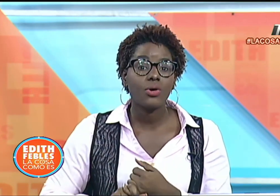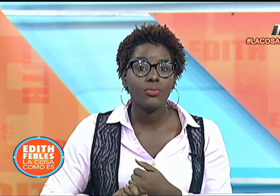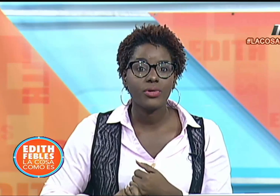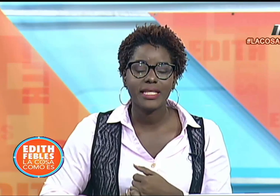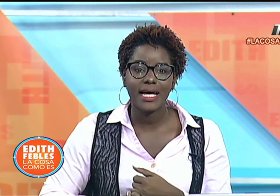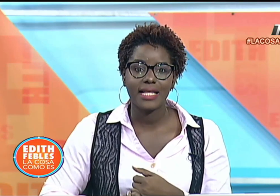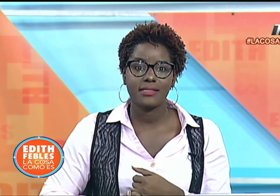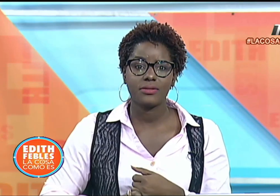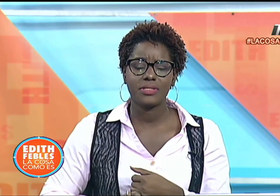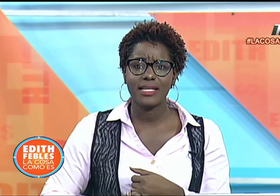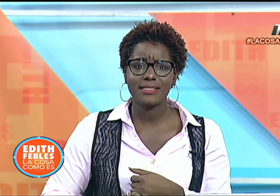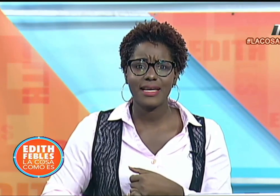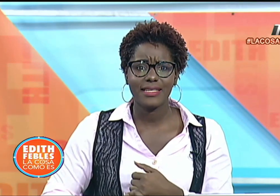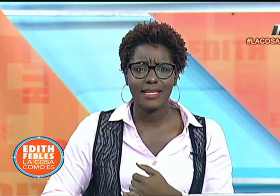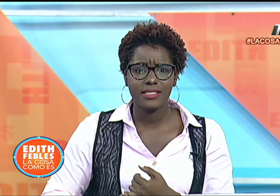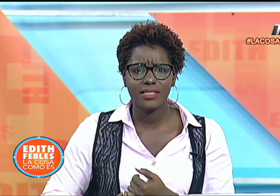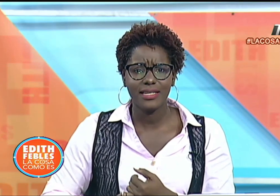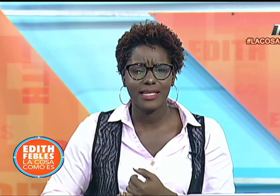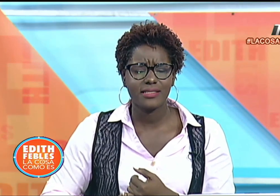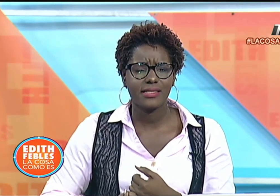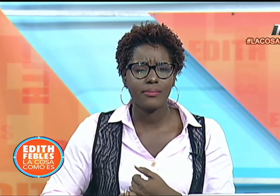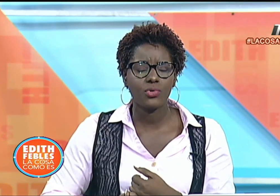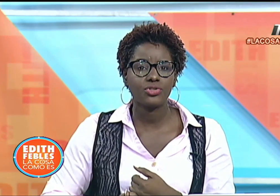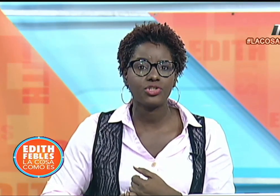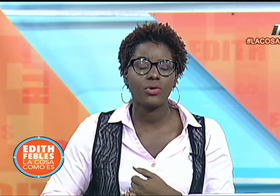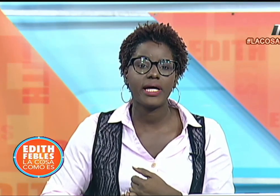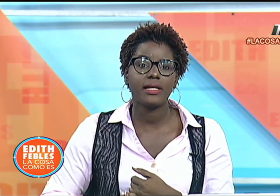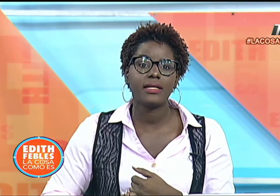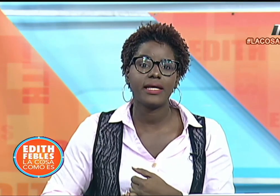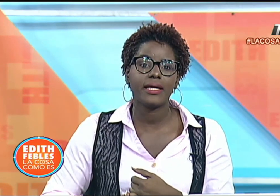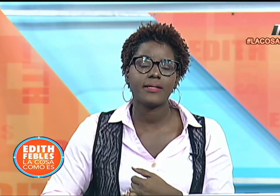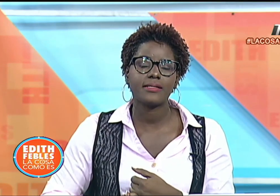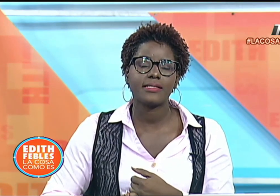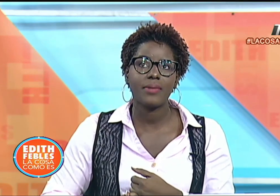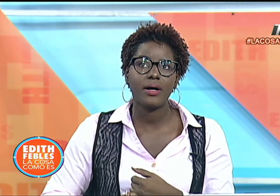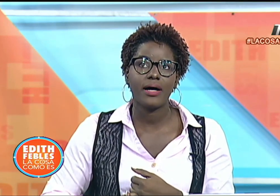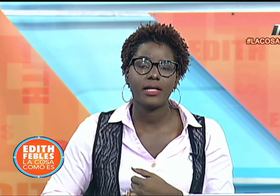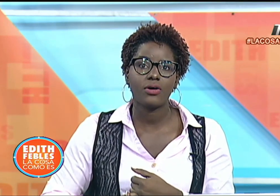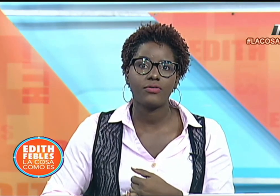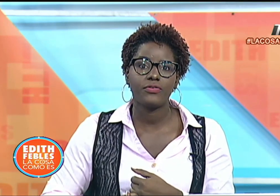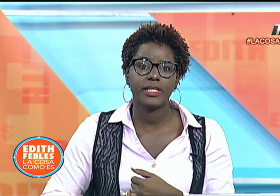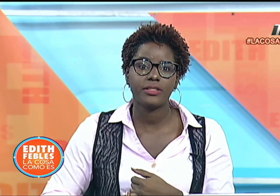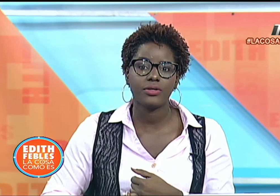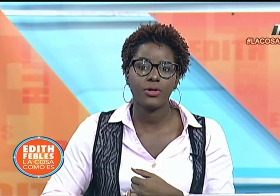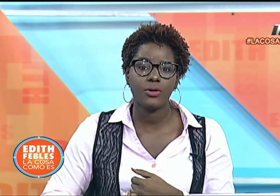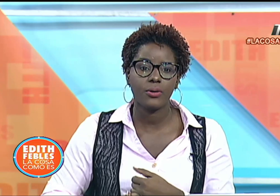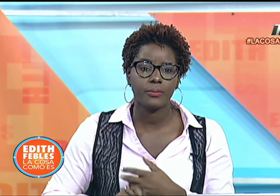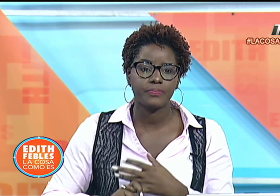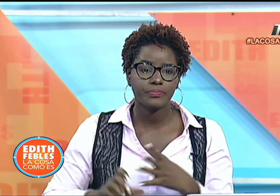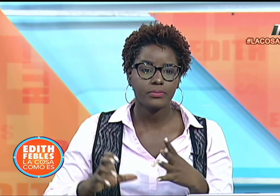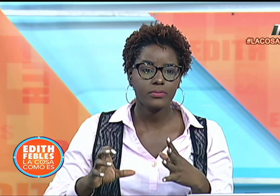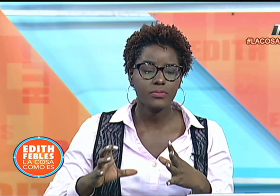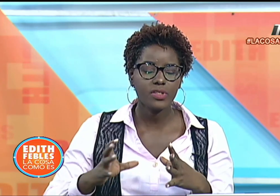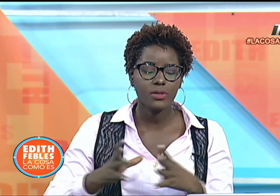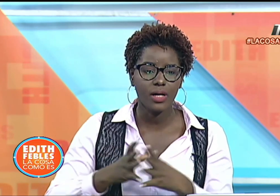las comunidades. Ustedes, en Chile existe mucho, se llama el conflicto